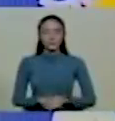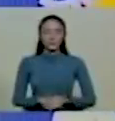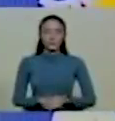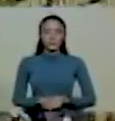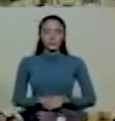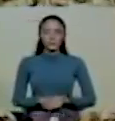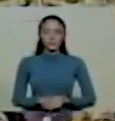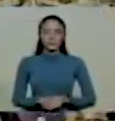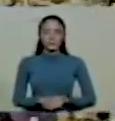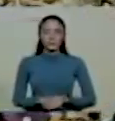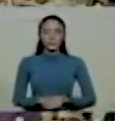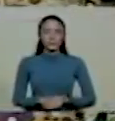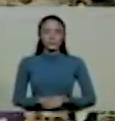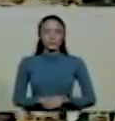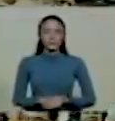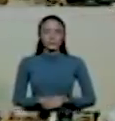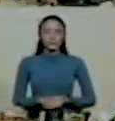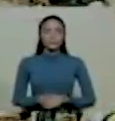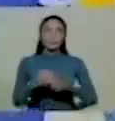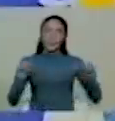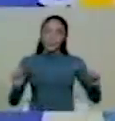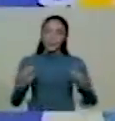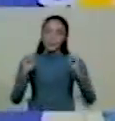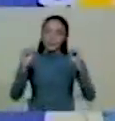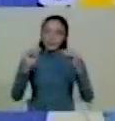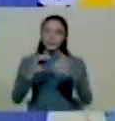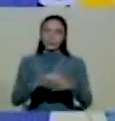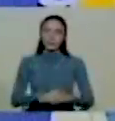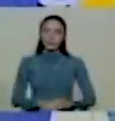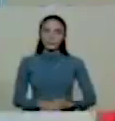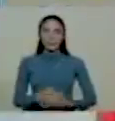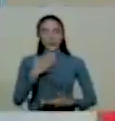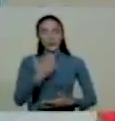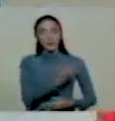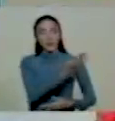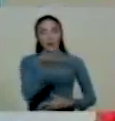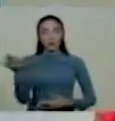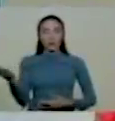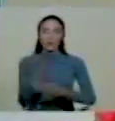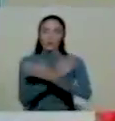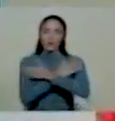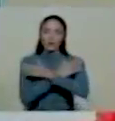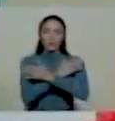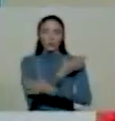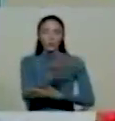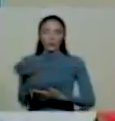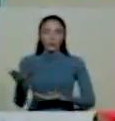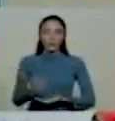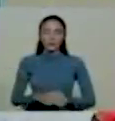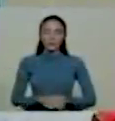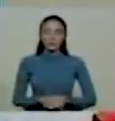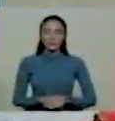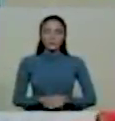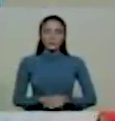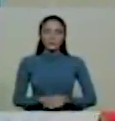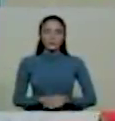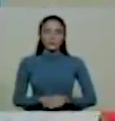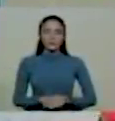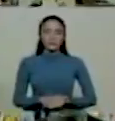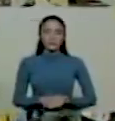siempre. ¡Venceremos, venceremos, venceremos! Gracias, felicidades. ¡Música!